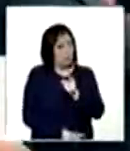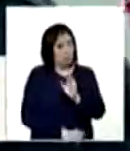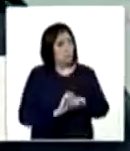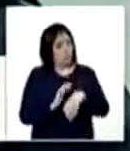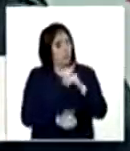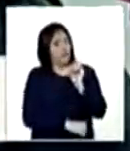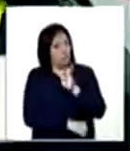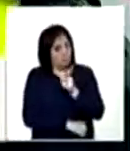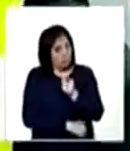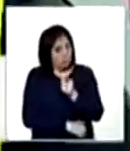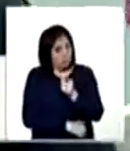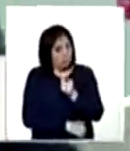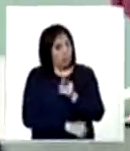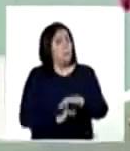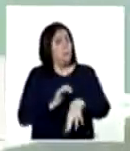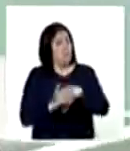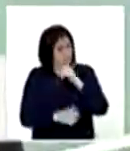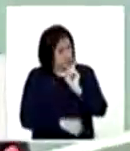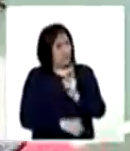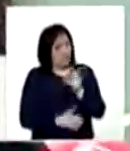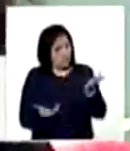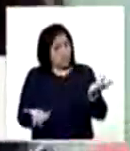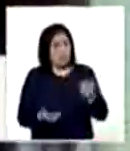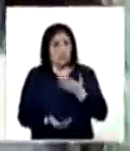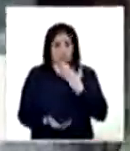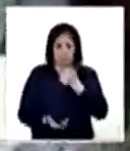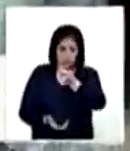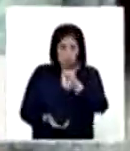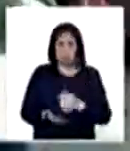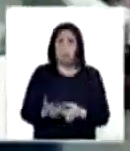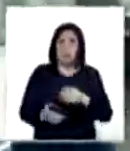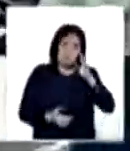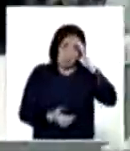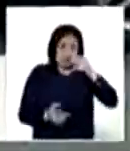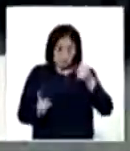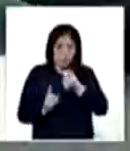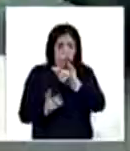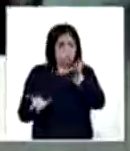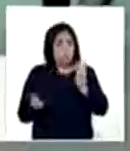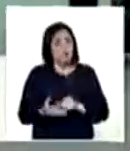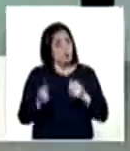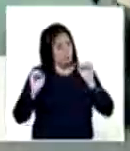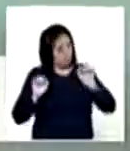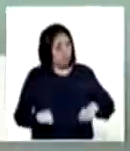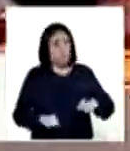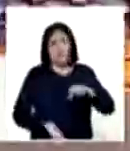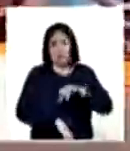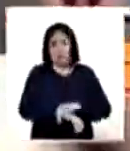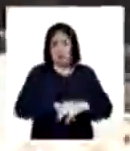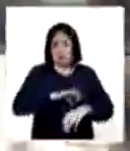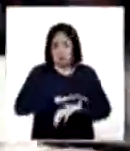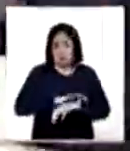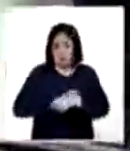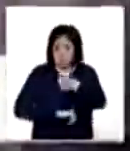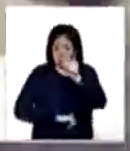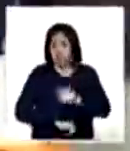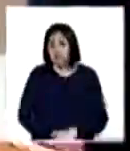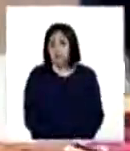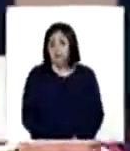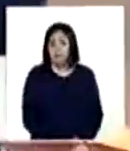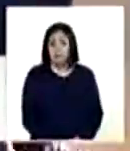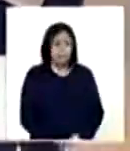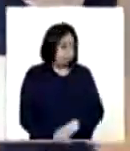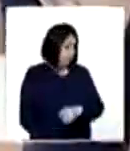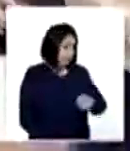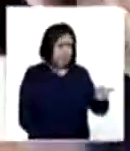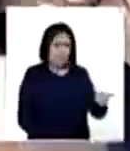Sácame de acá. Sácame acá, ¿no? ¿Pero quién te va a sacar si tú lo estás agrediendo al policía? Bien, va a ser detenido entonces Así es, los chicos